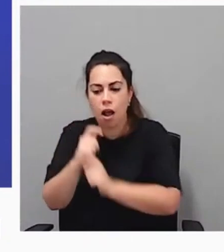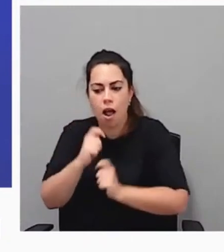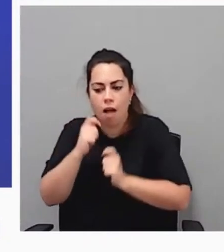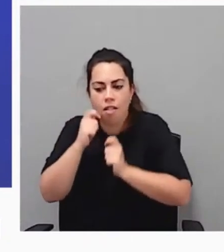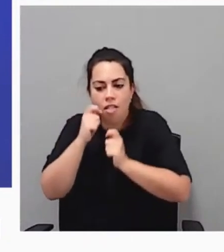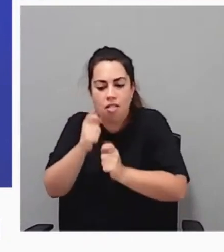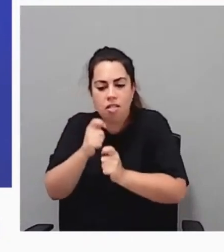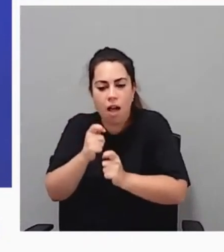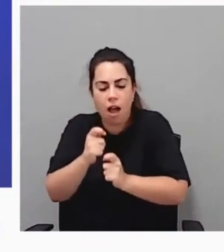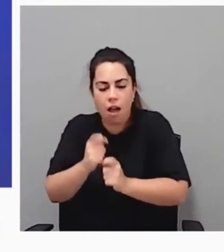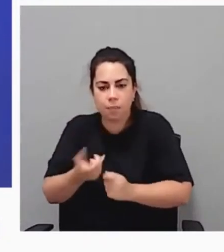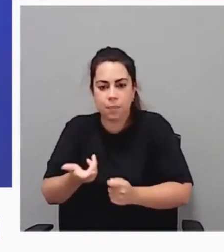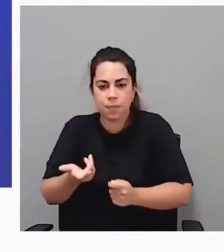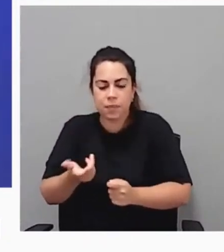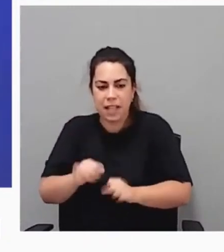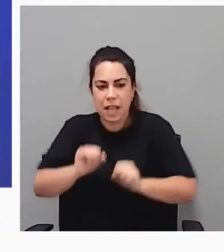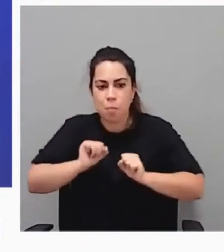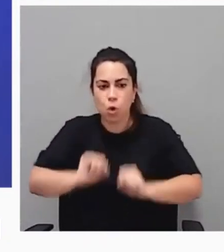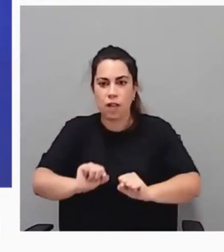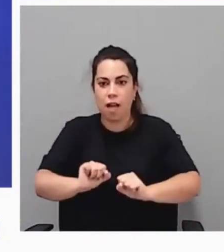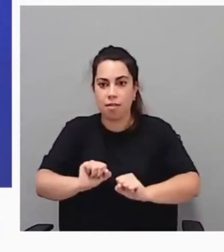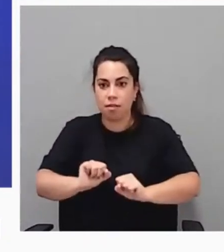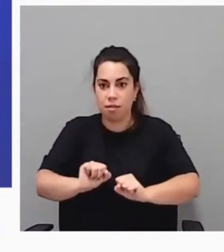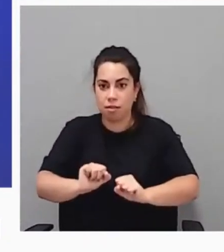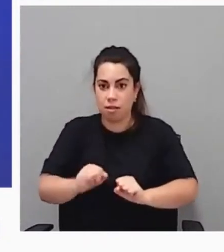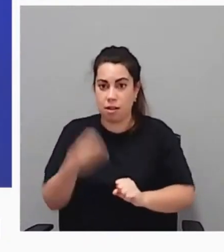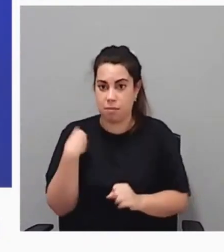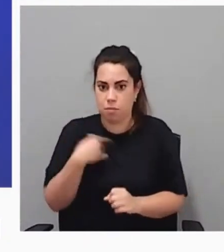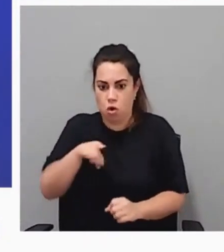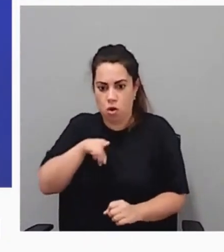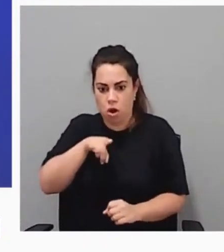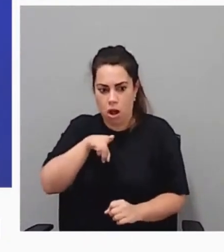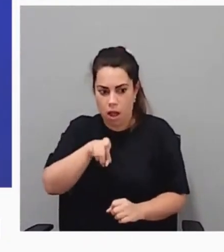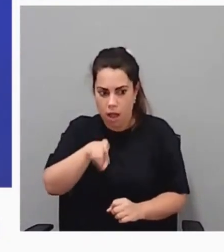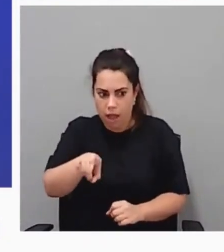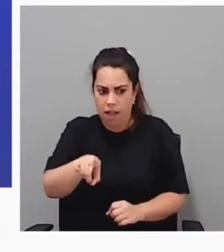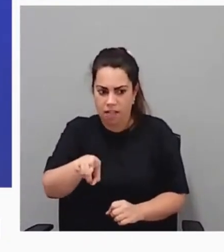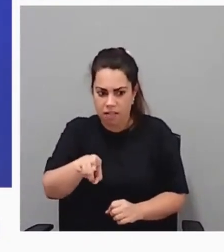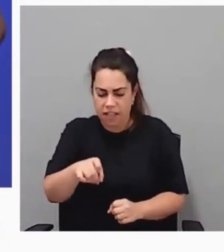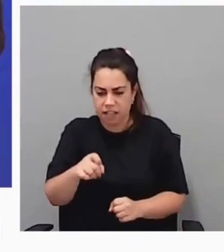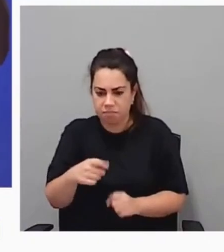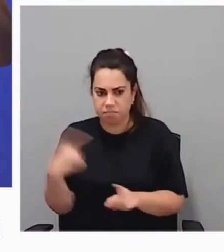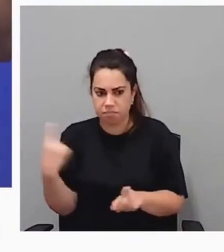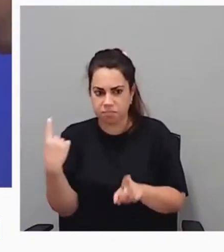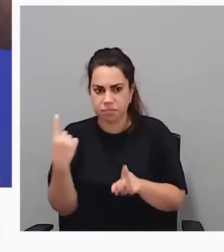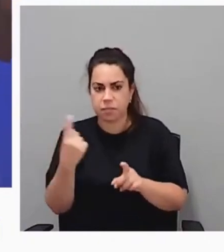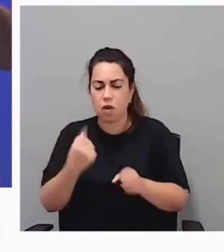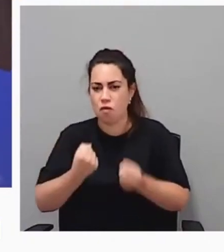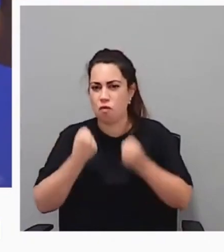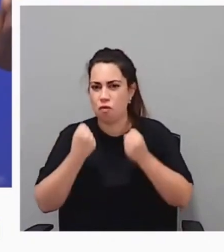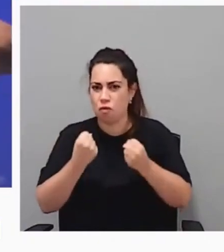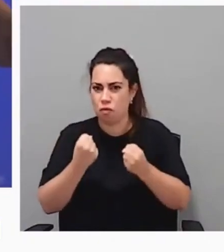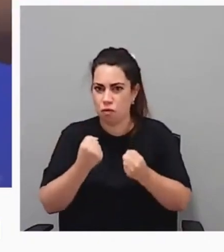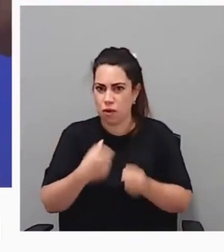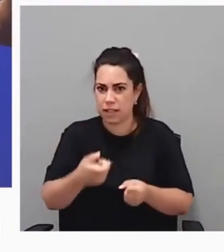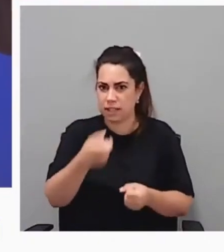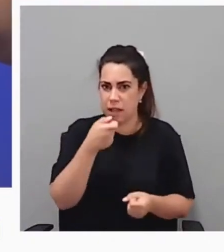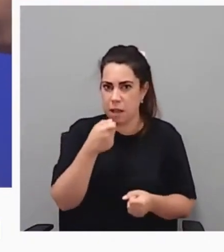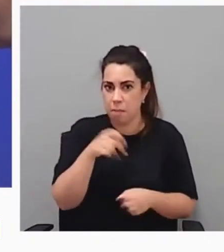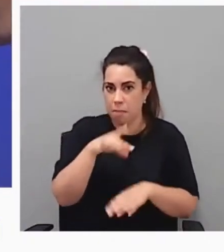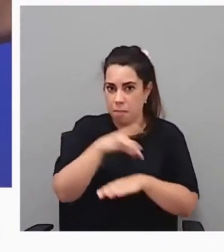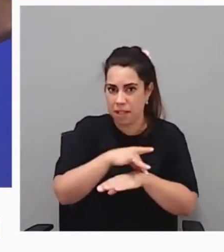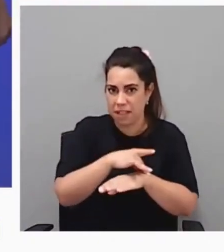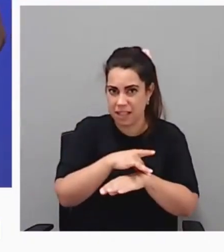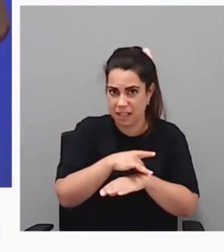Son capaces de crear, el cáncer es resistente a la medicina, Las bacterias son capaces de computar soluciones que